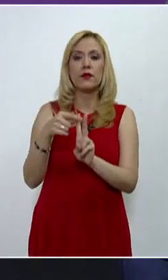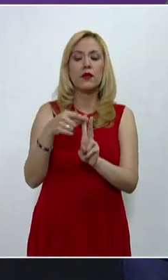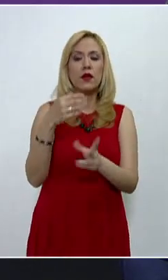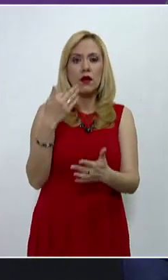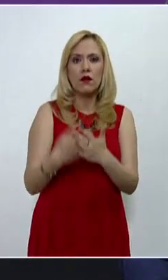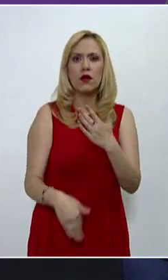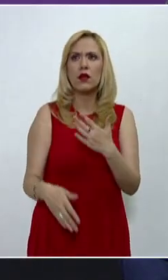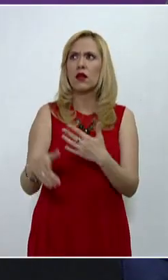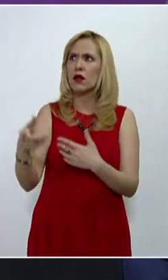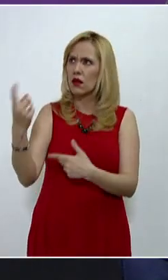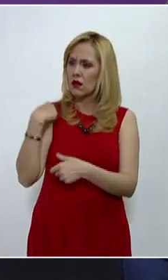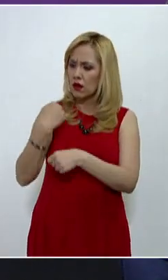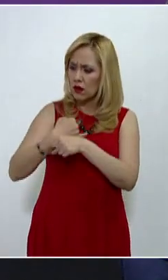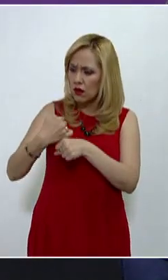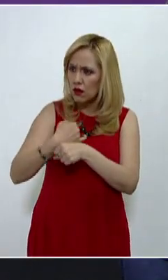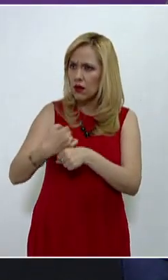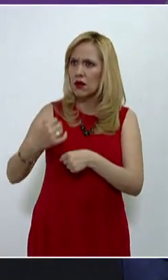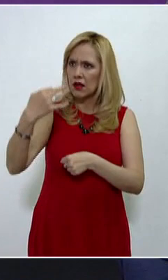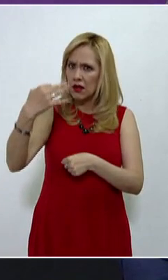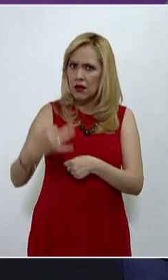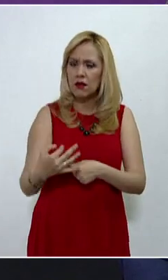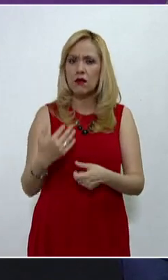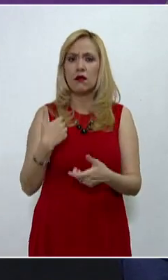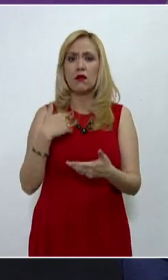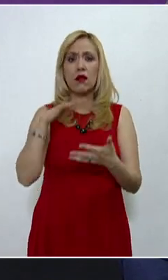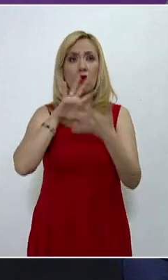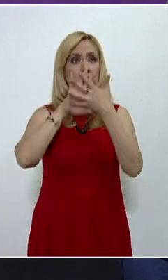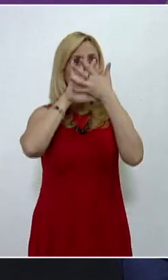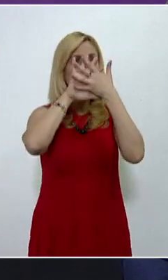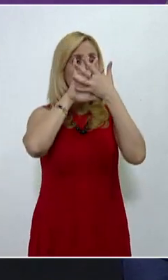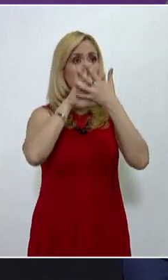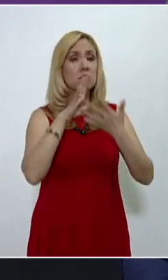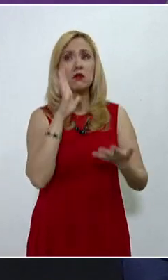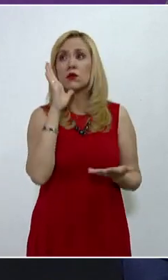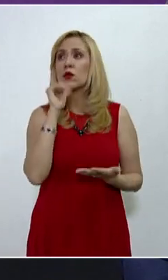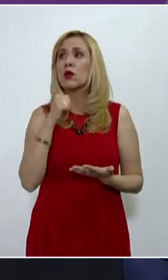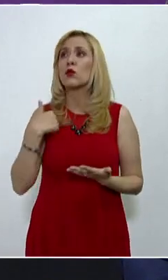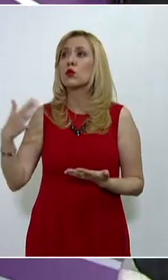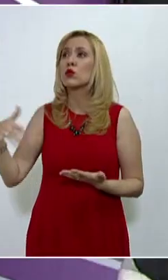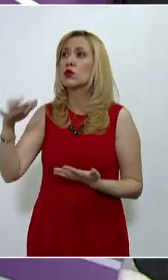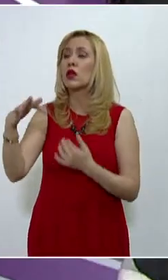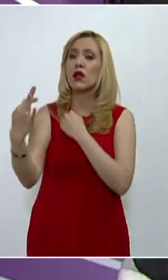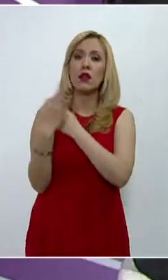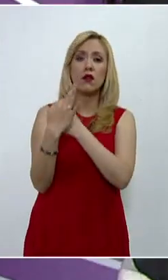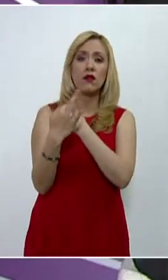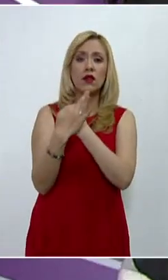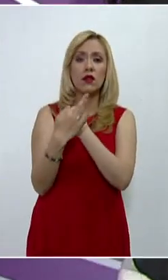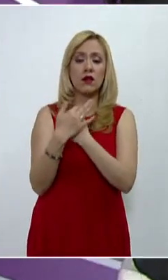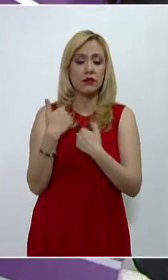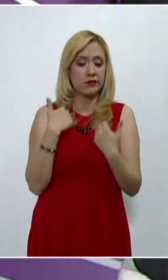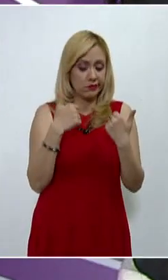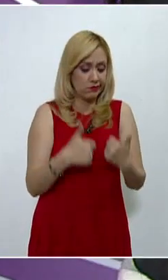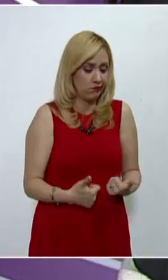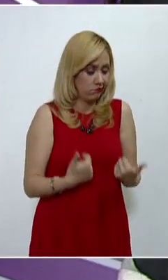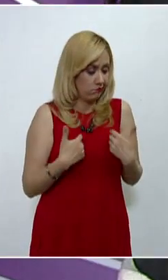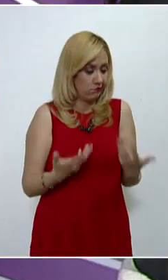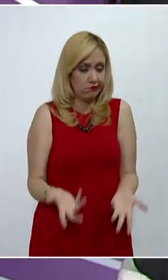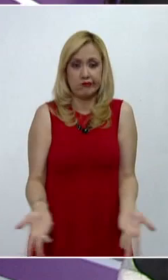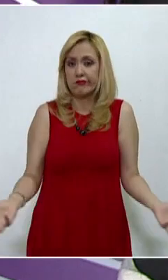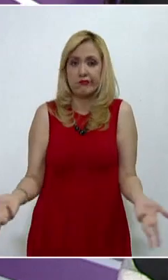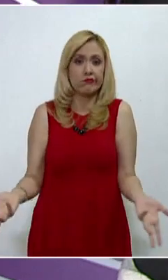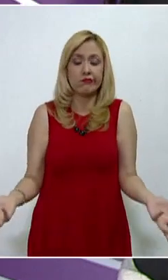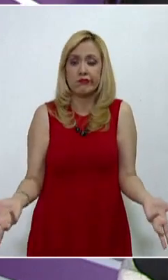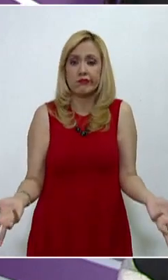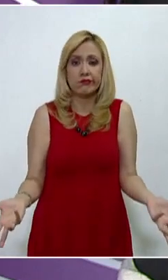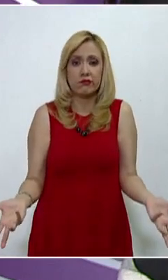su proceso privada de la libertad va a tener menos capacidades y elementos para defenderse de manera adecuada. Su